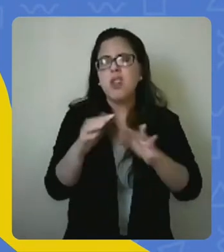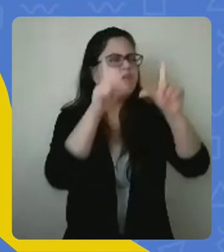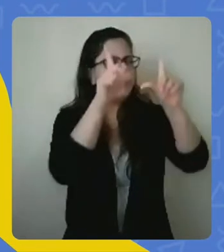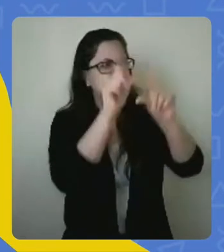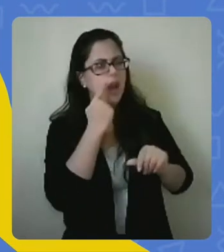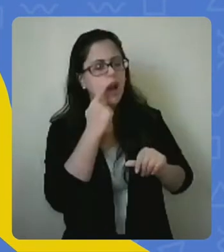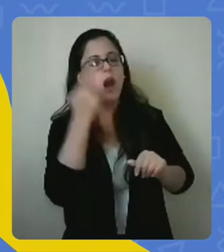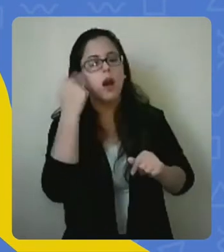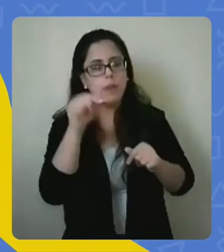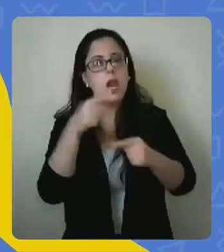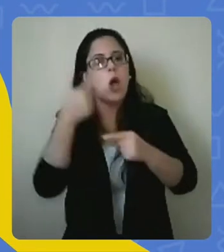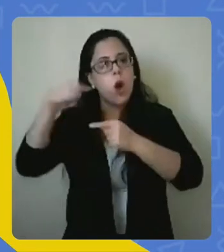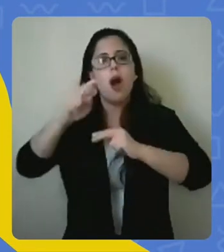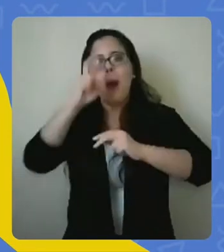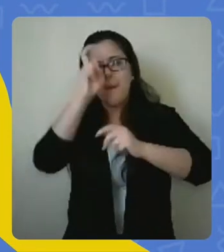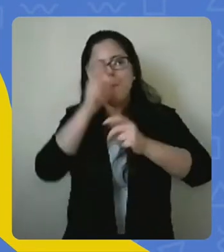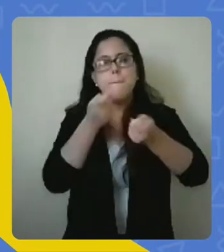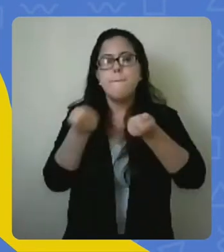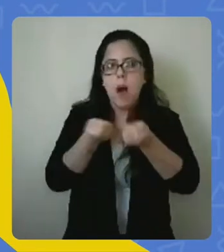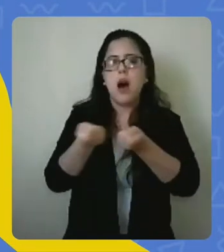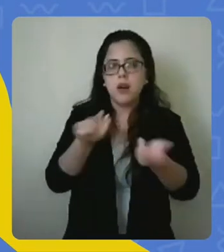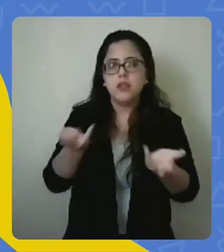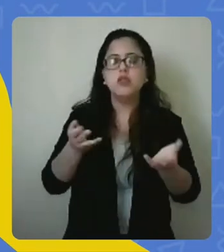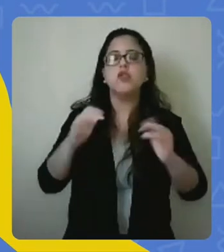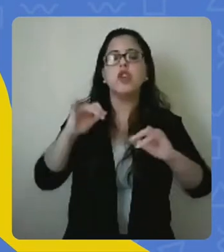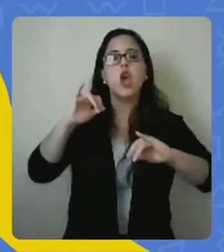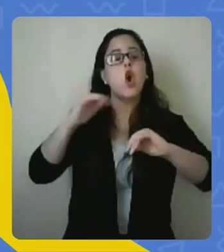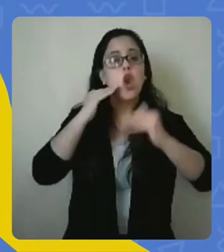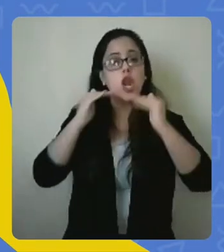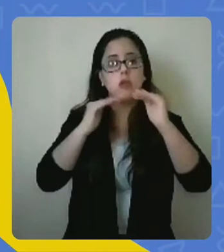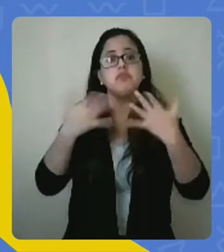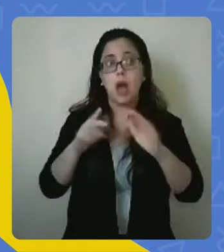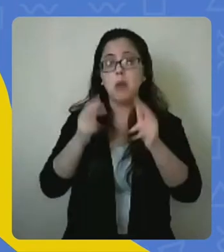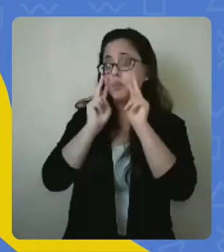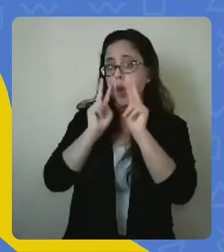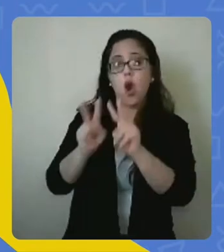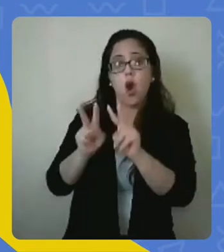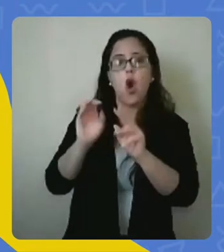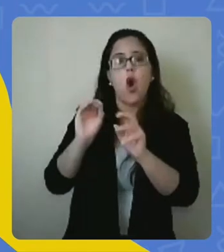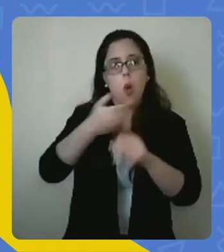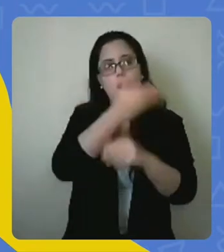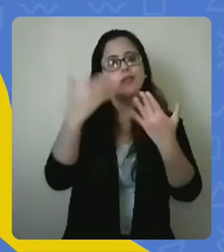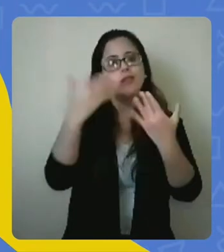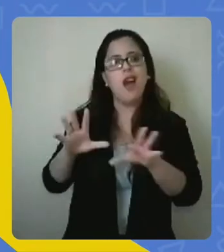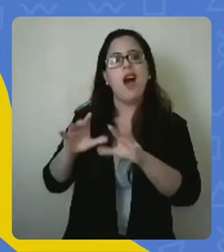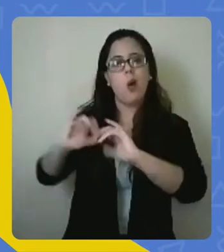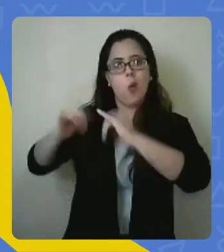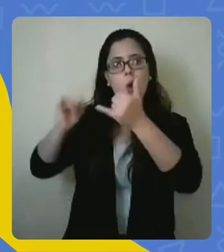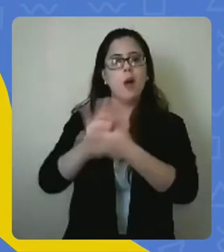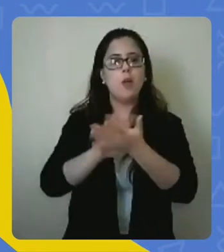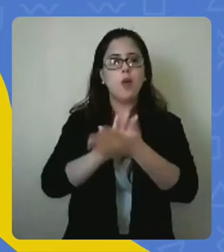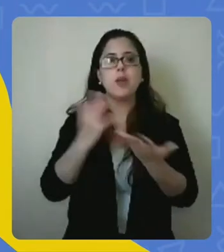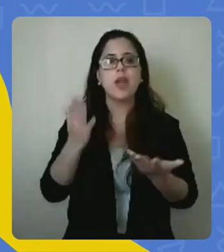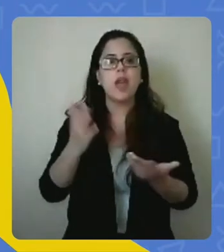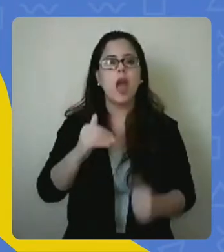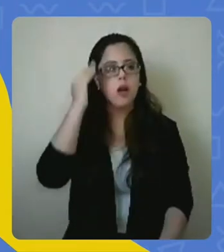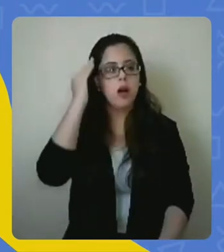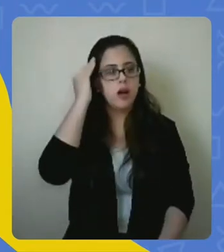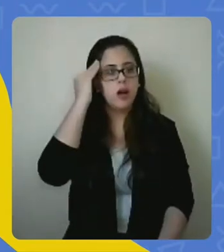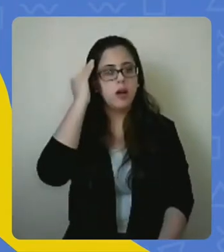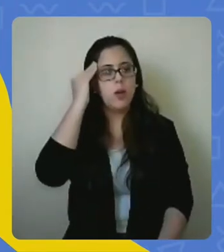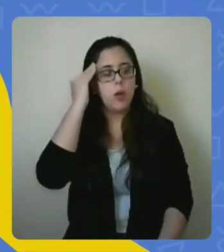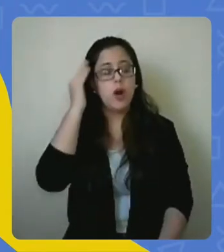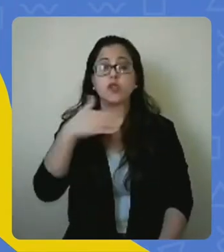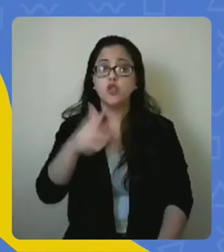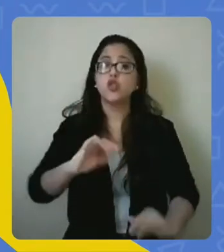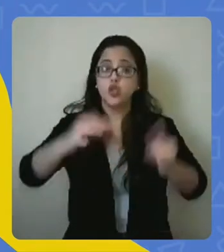muy similares a juegos que quizás los niños ya conocen o que ustedes ya han jugado con ellos, como por ejemplo el Memorión. Y entonces, esos son los juegos y se